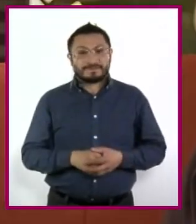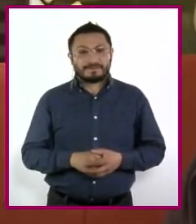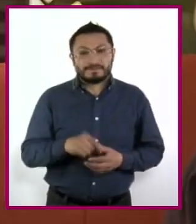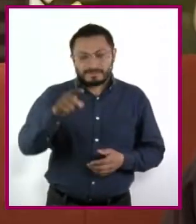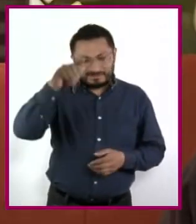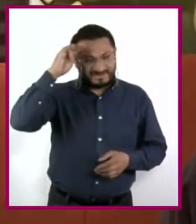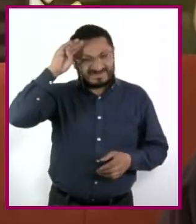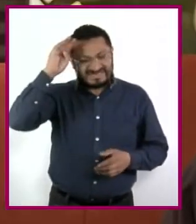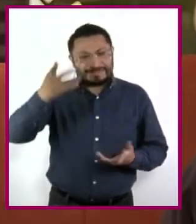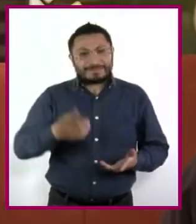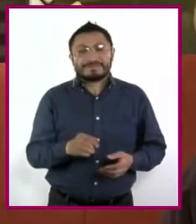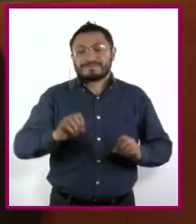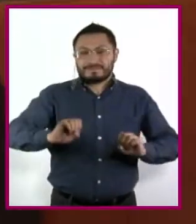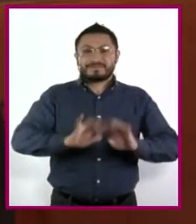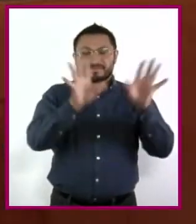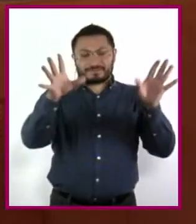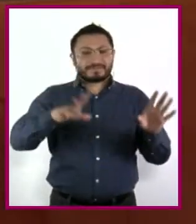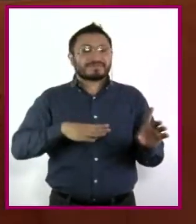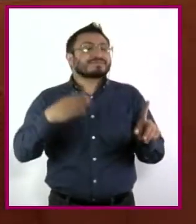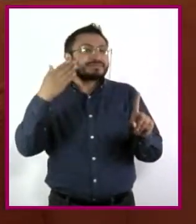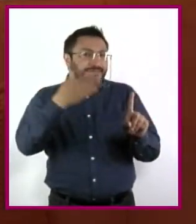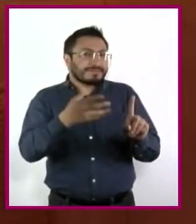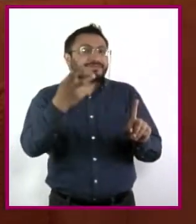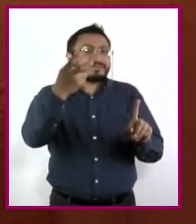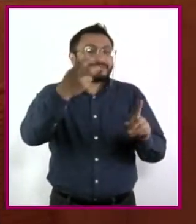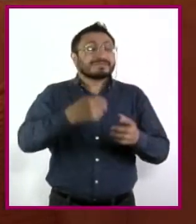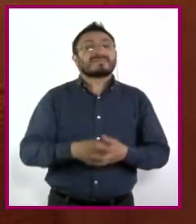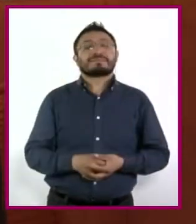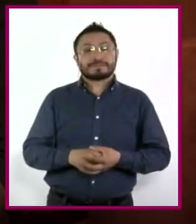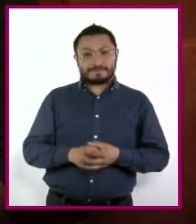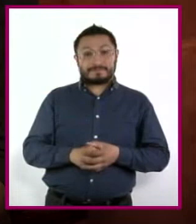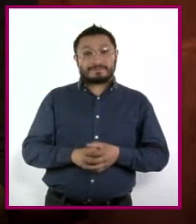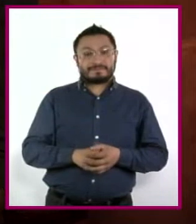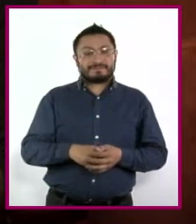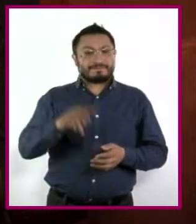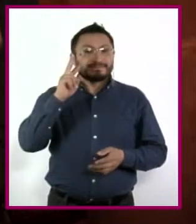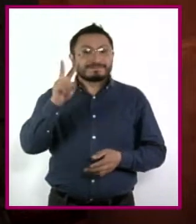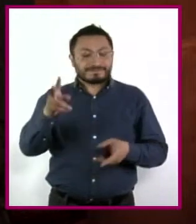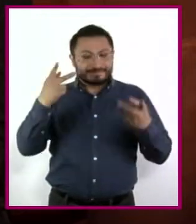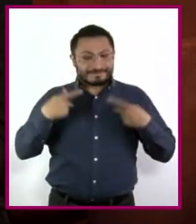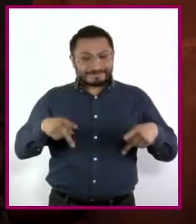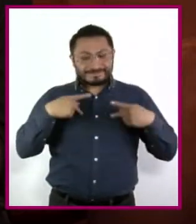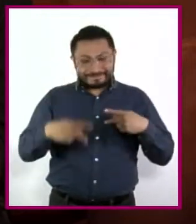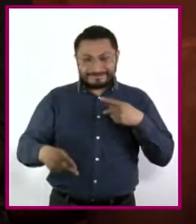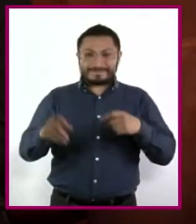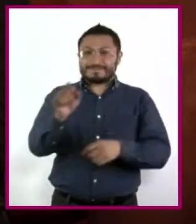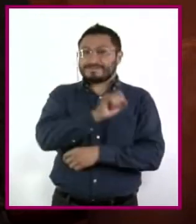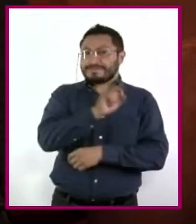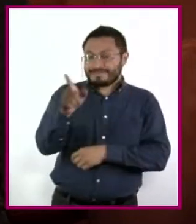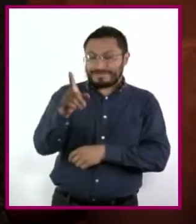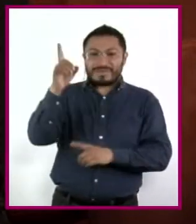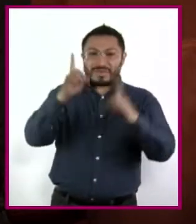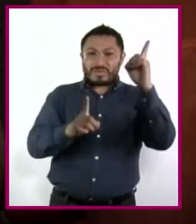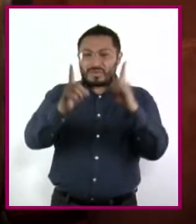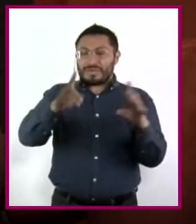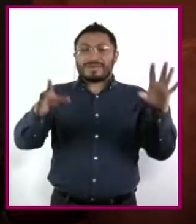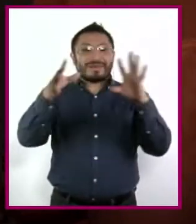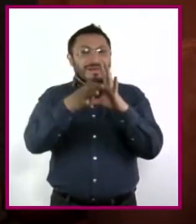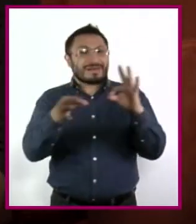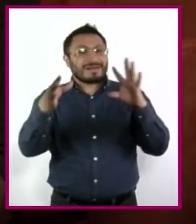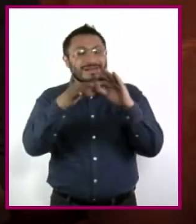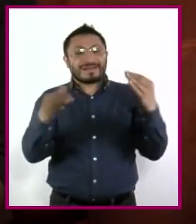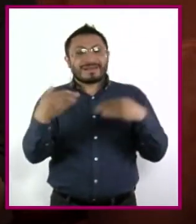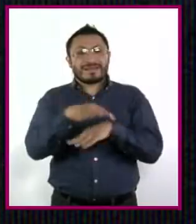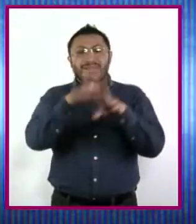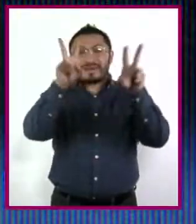Piénsalo. Claro que tiene una utilidad. Veamos a nuestro experto. Nos sacará de algunas dudas con respecto a las emociones